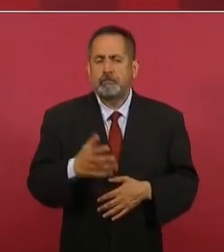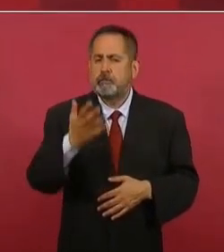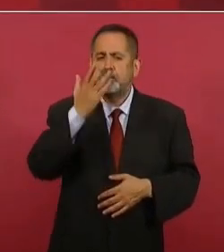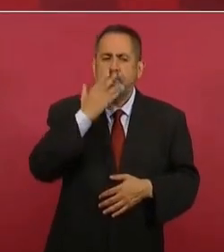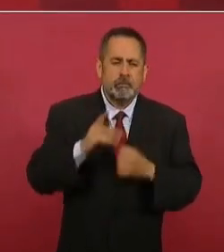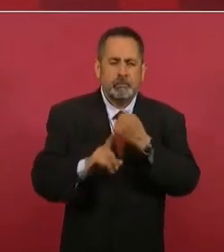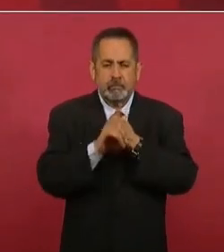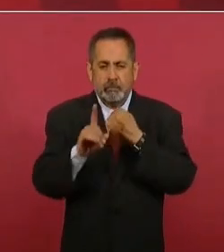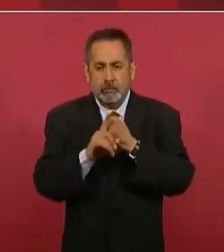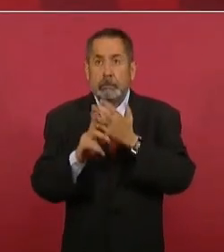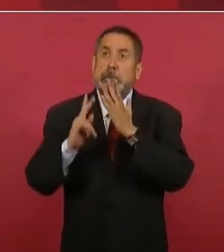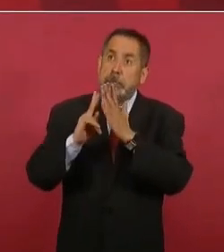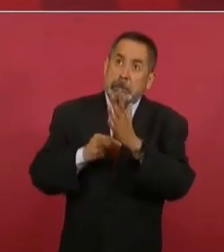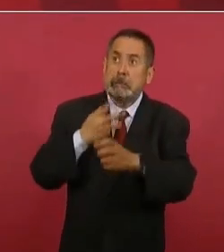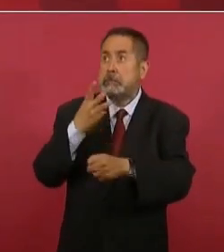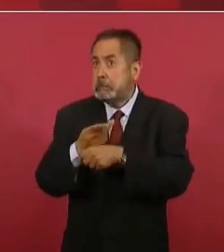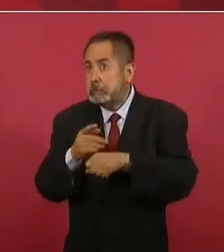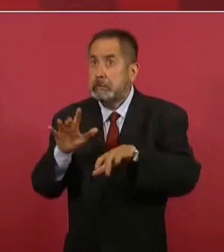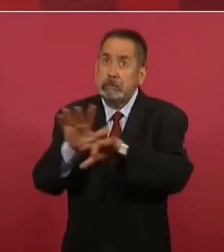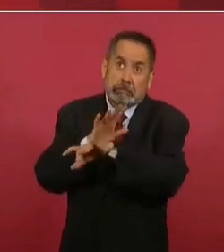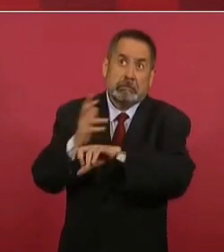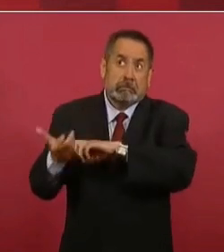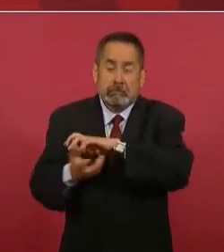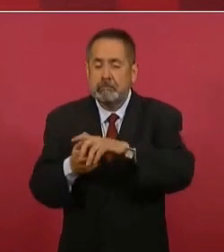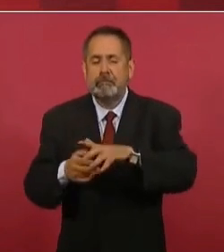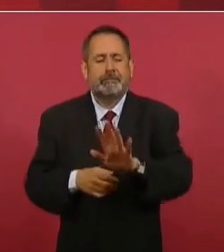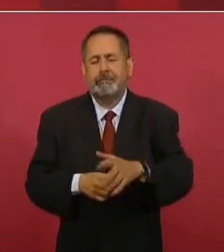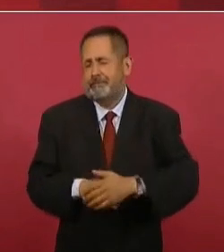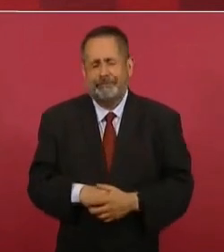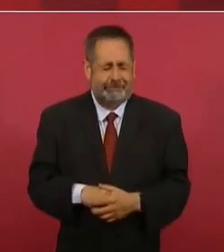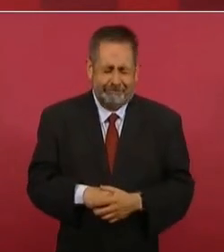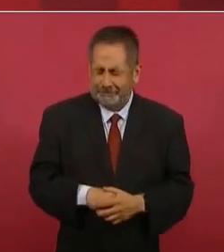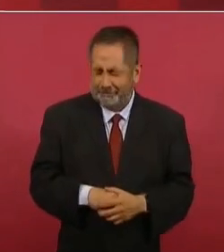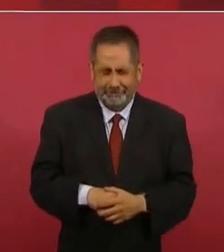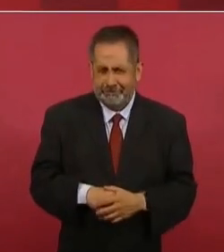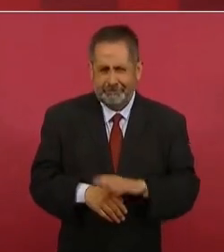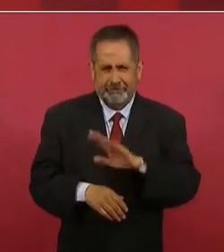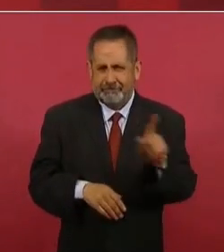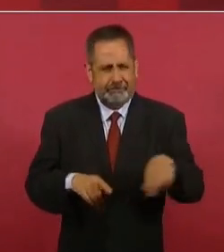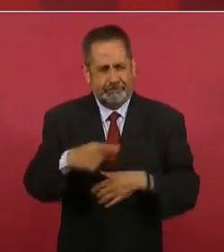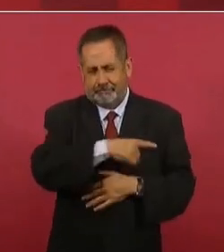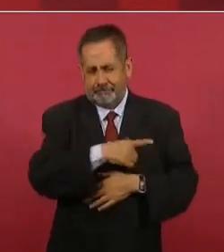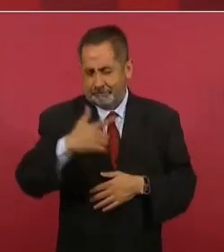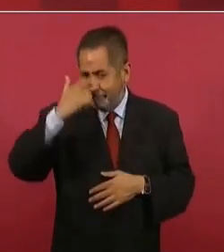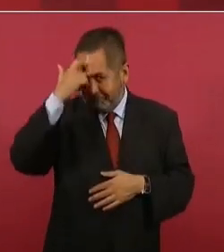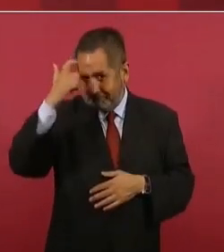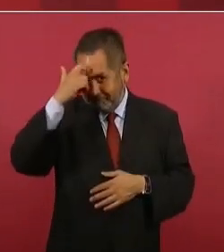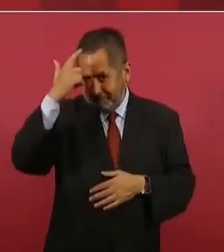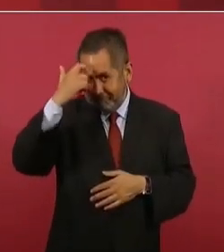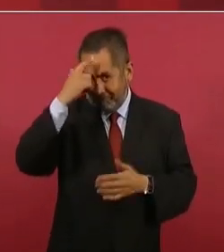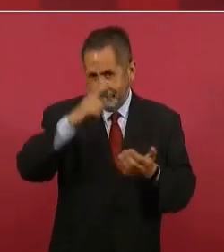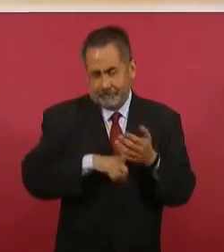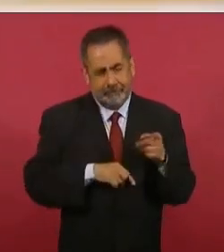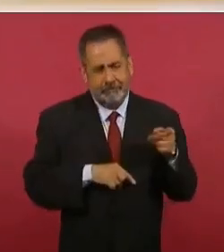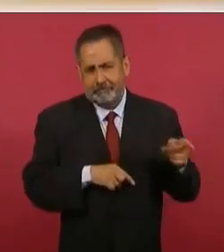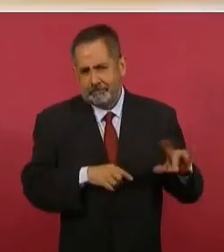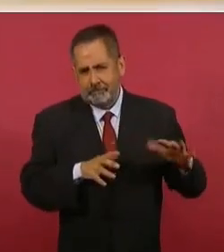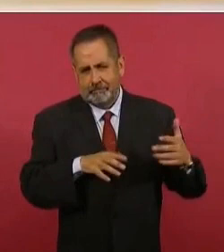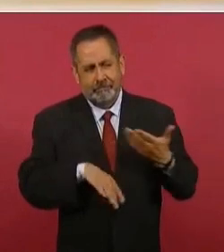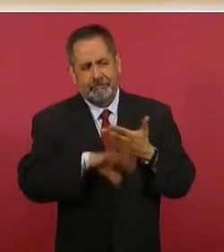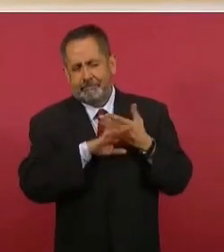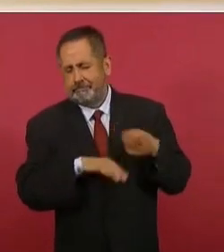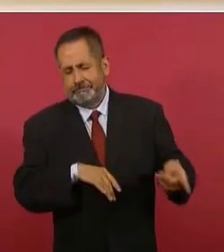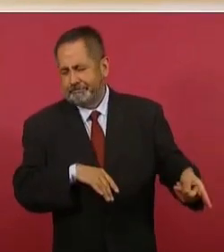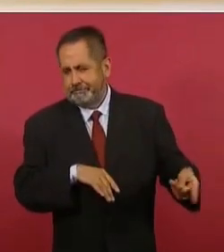de rediseño. Eso lo inventaron nuestros